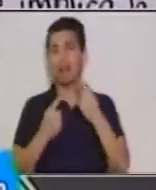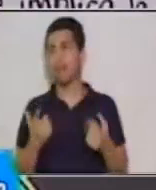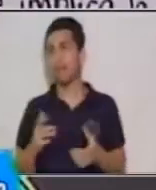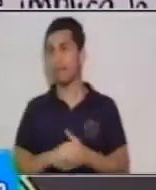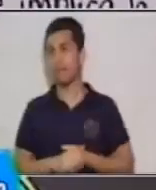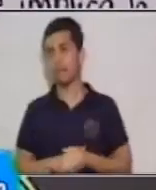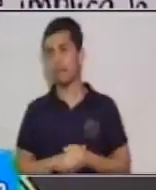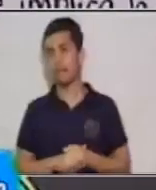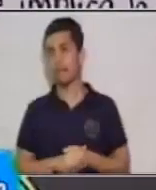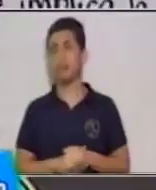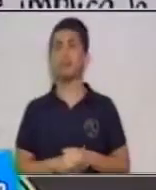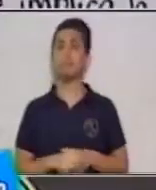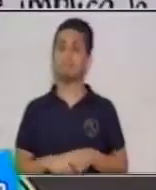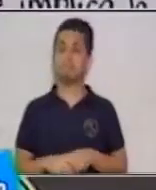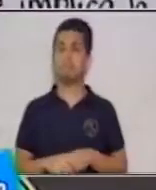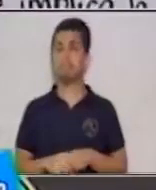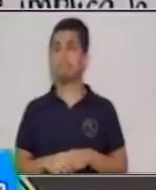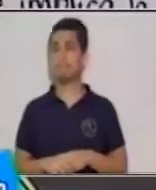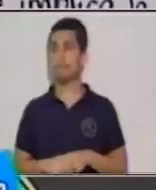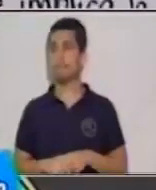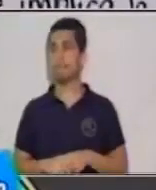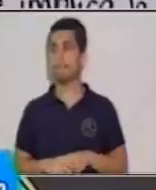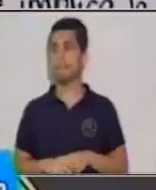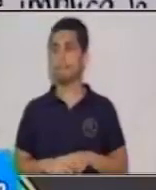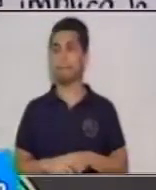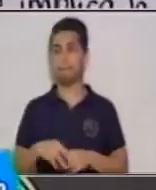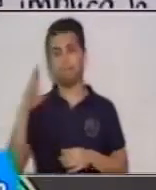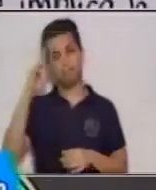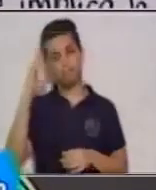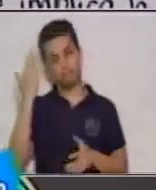¿Cómo así? Bueno, ¿recuerdas cuando nos